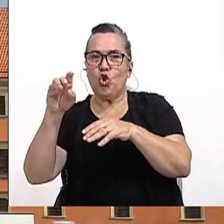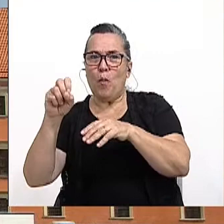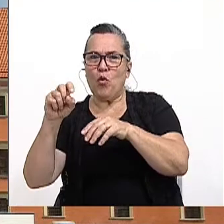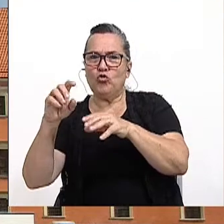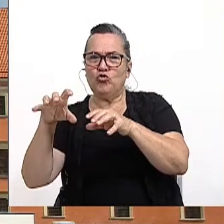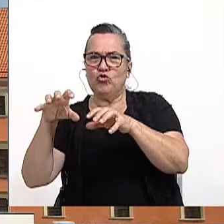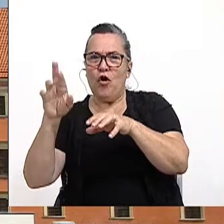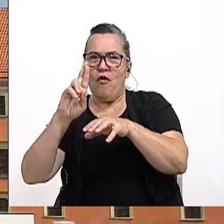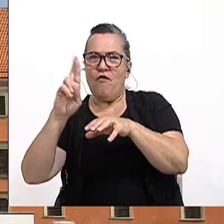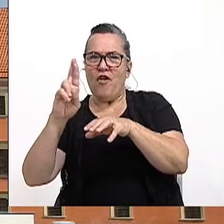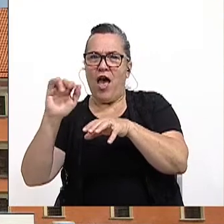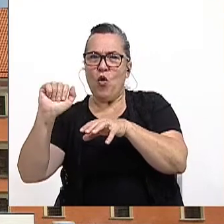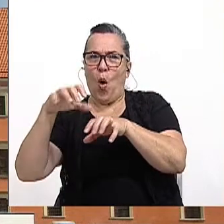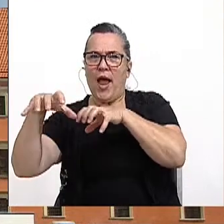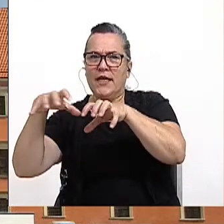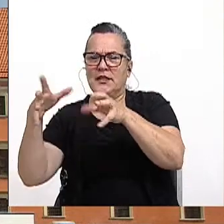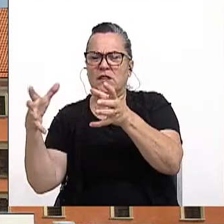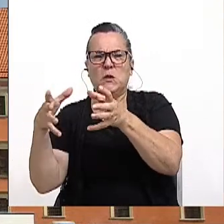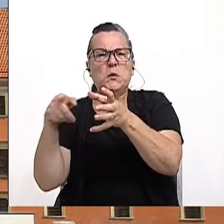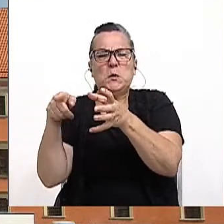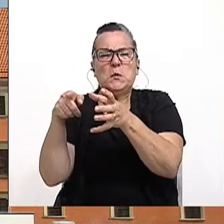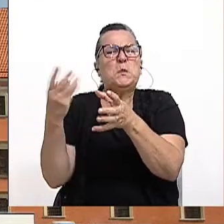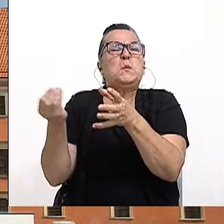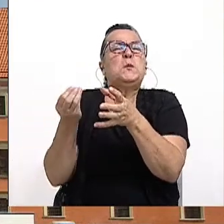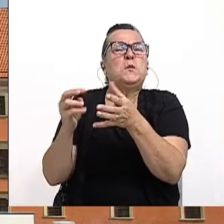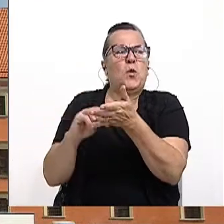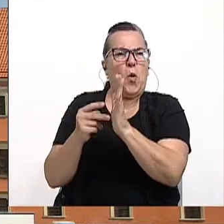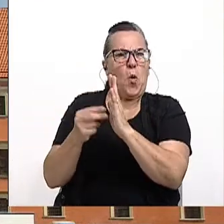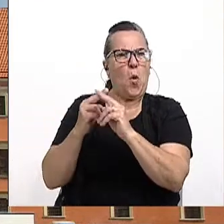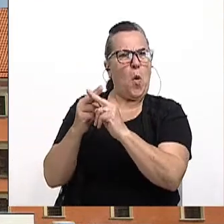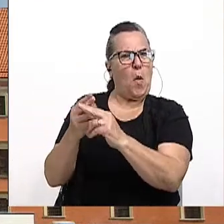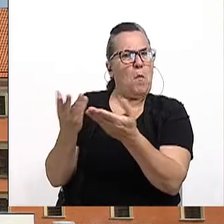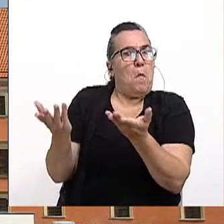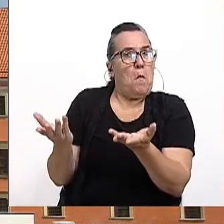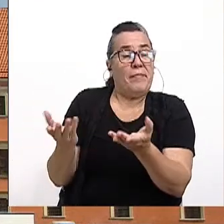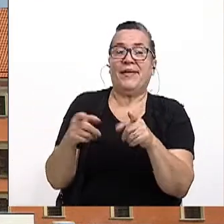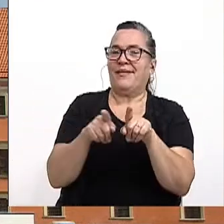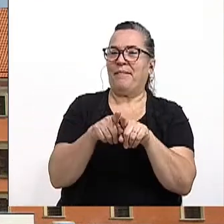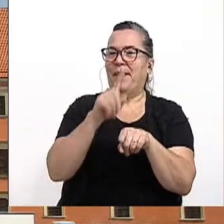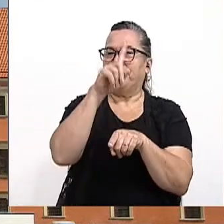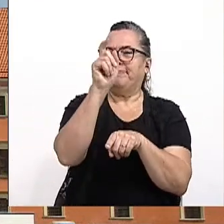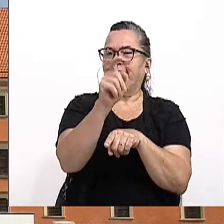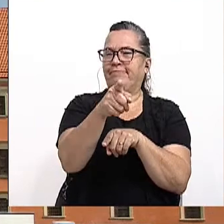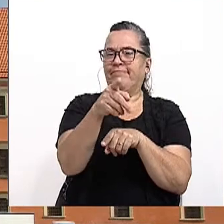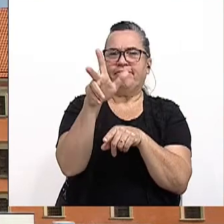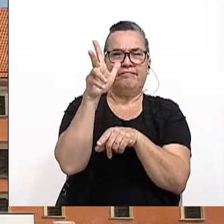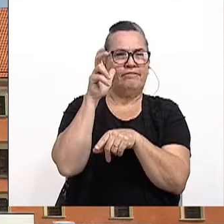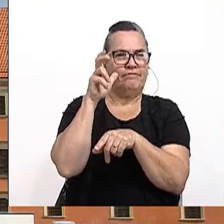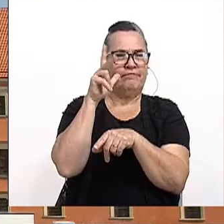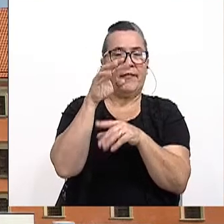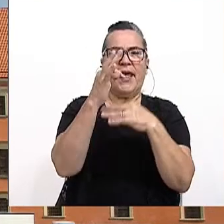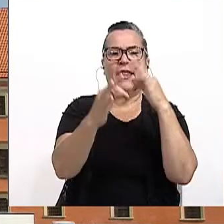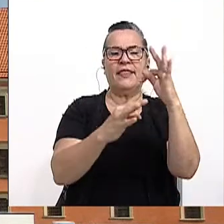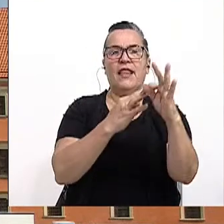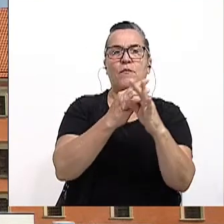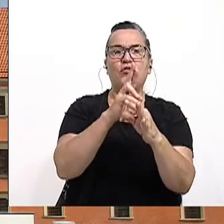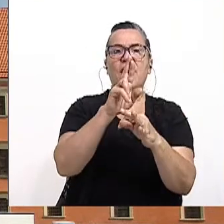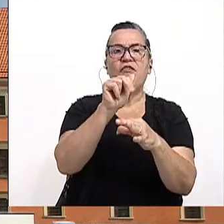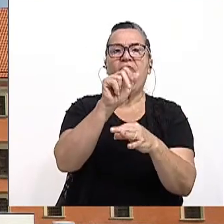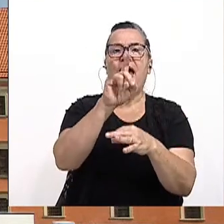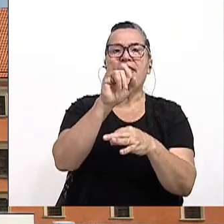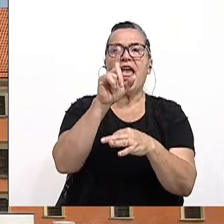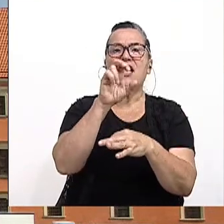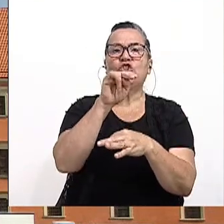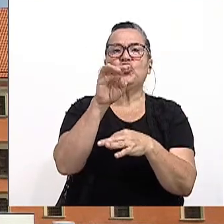los podemos definir? Y también quiero preguntarles si ustedes han escuchado de los tipos de radiaciones